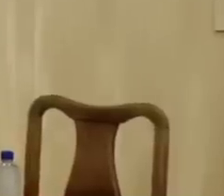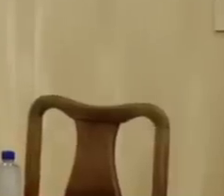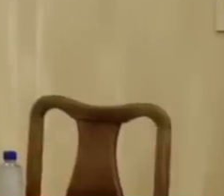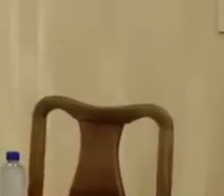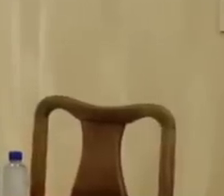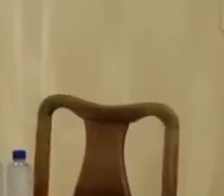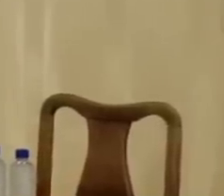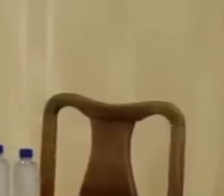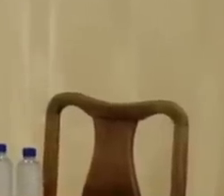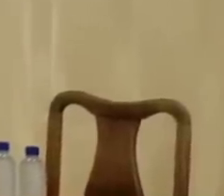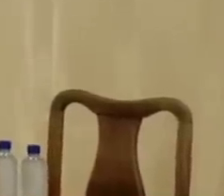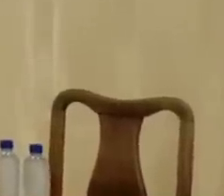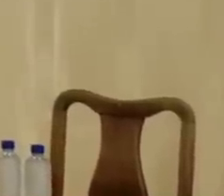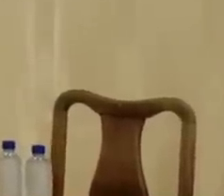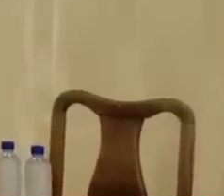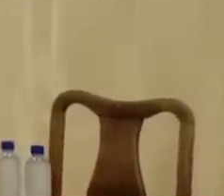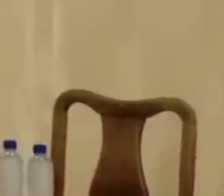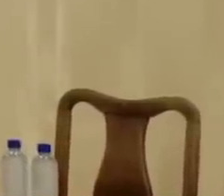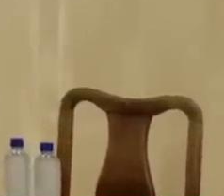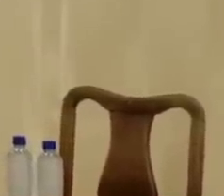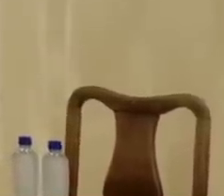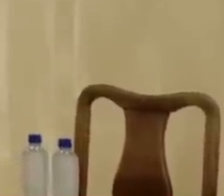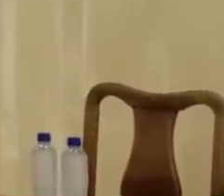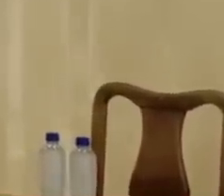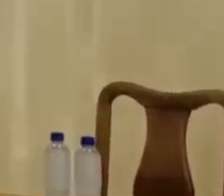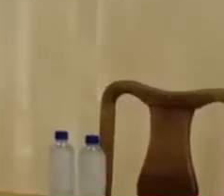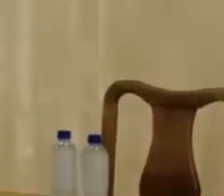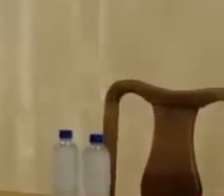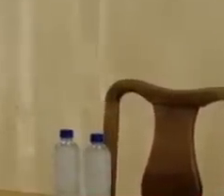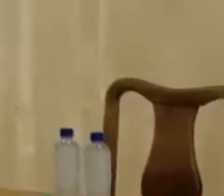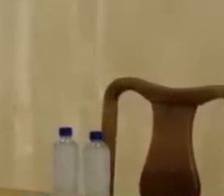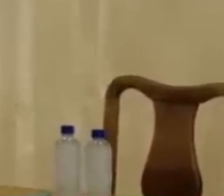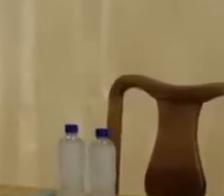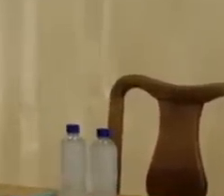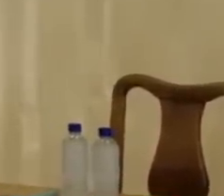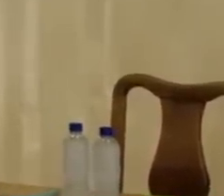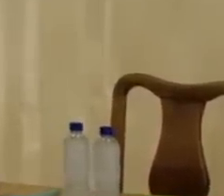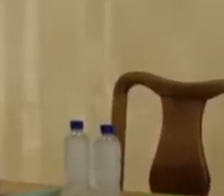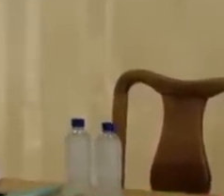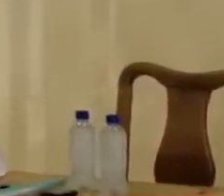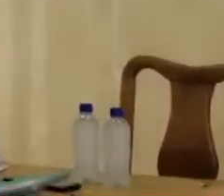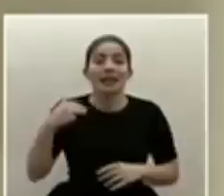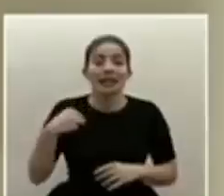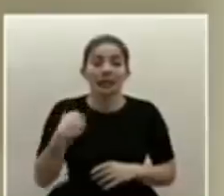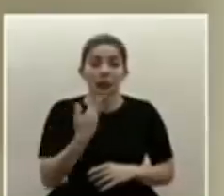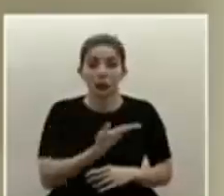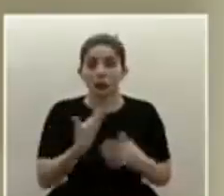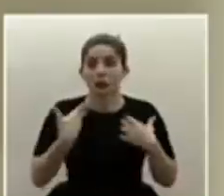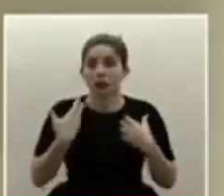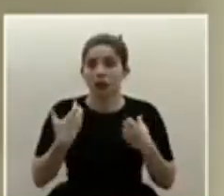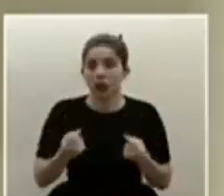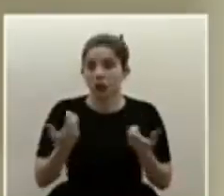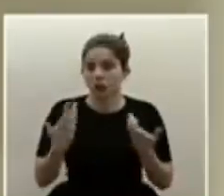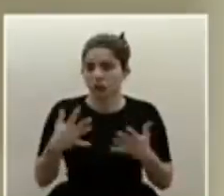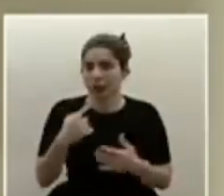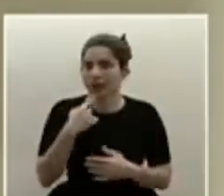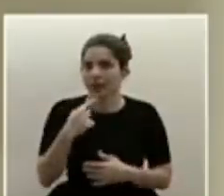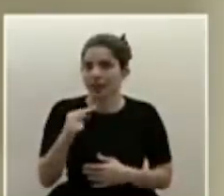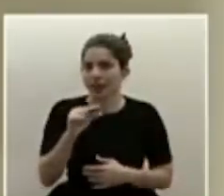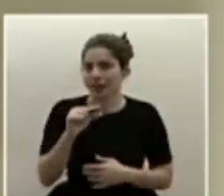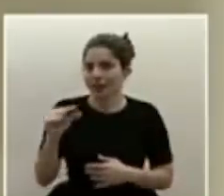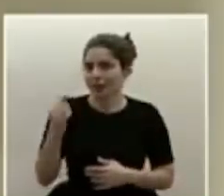La vicepresidenta de Costa Rica, Epsi Campbell, afirmó este lunes en conferencia televisiva que Nicaragua continúa siendo un alto riesgo para el